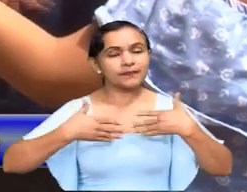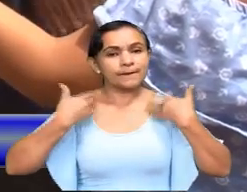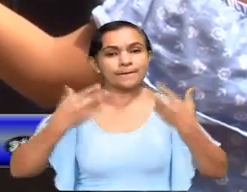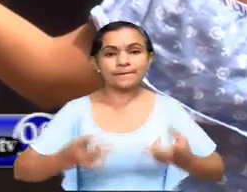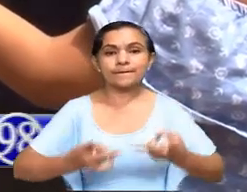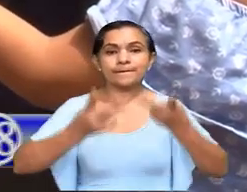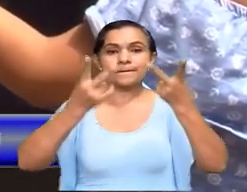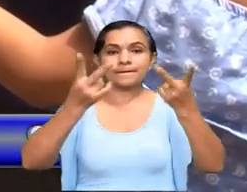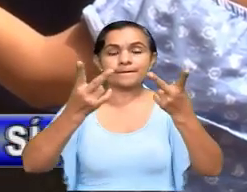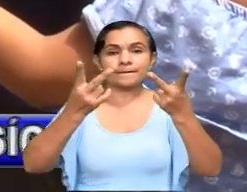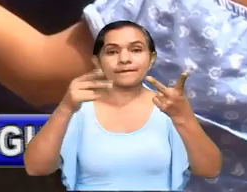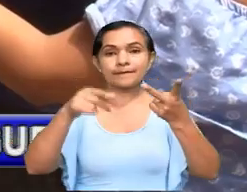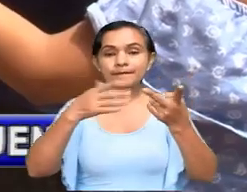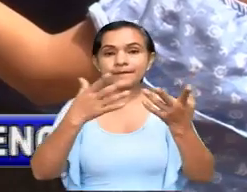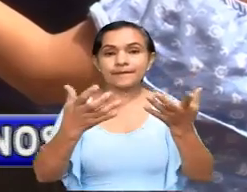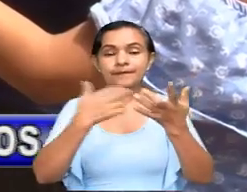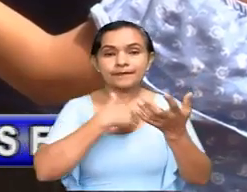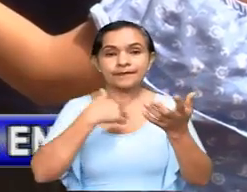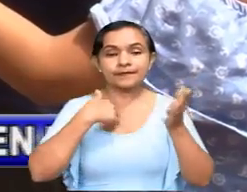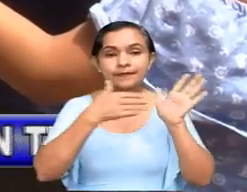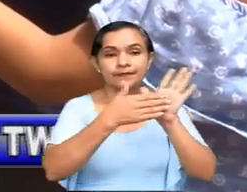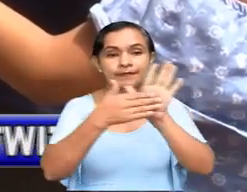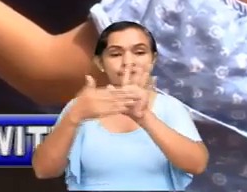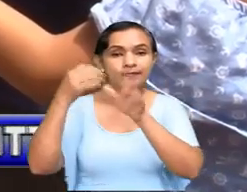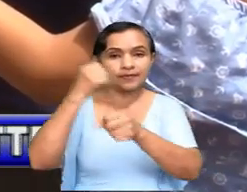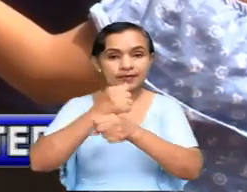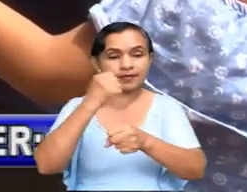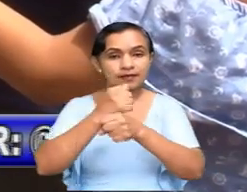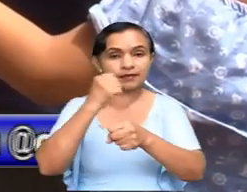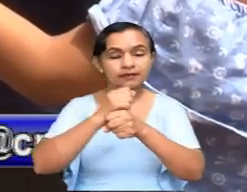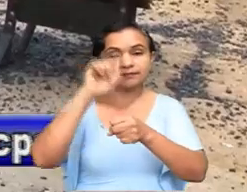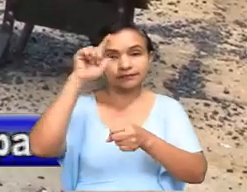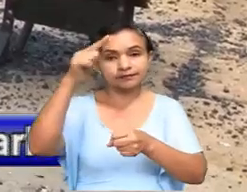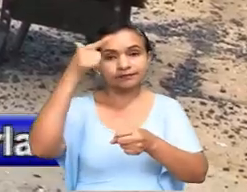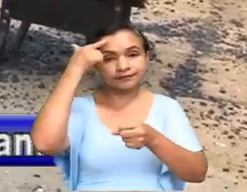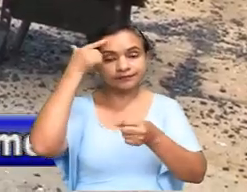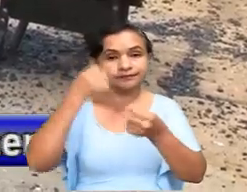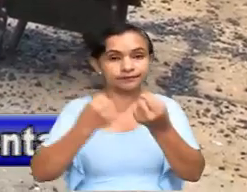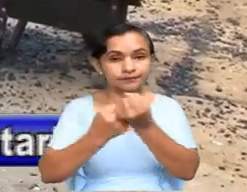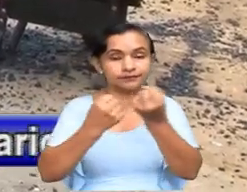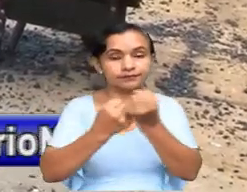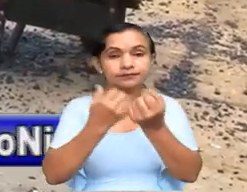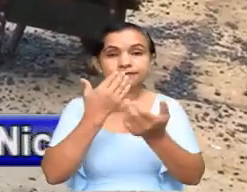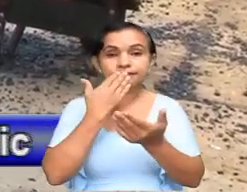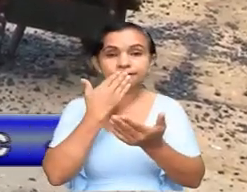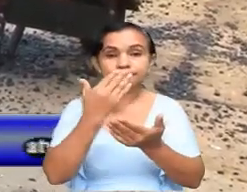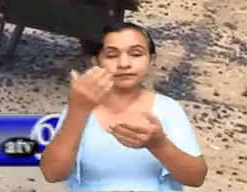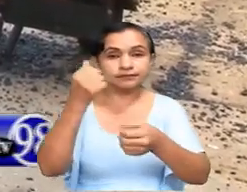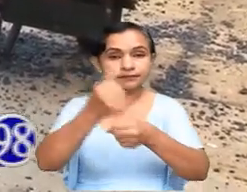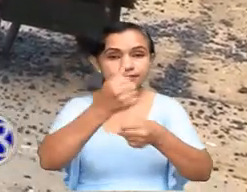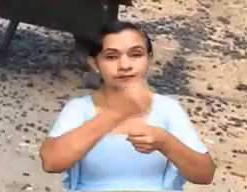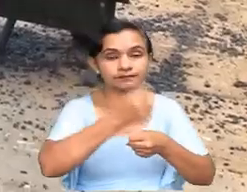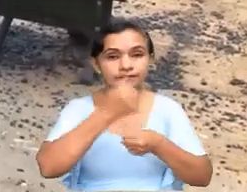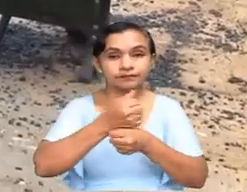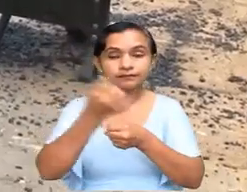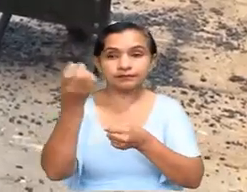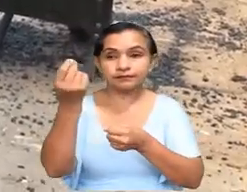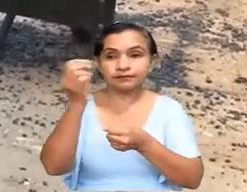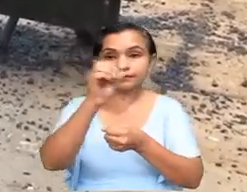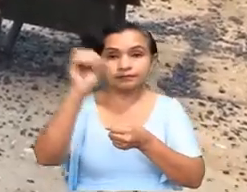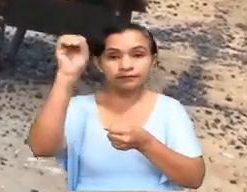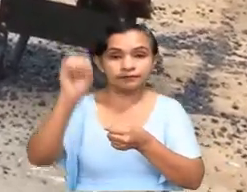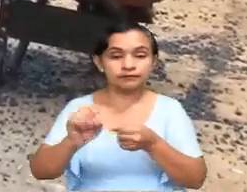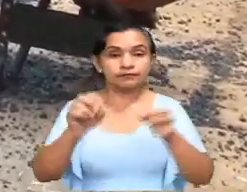vida y de esto se trata nuestro modelo de trabajo que impulsa nuestro gobierno. Con estas buenas obras construidas con los impuestos de cada capitalino,